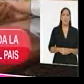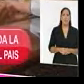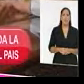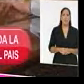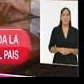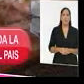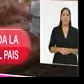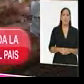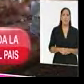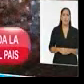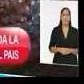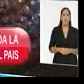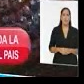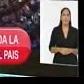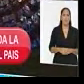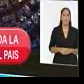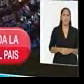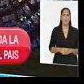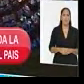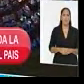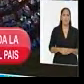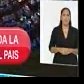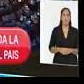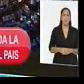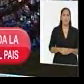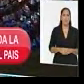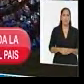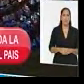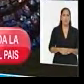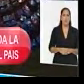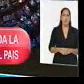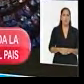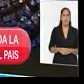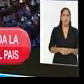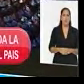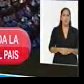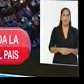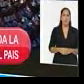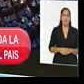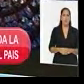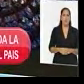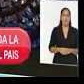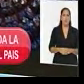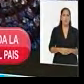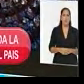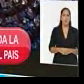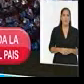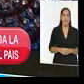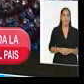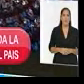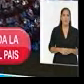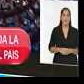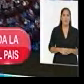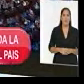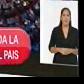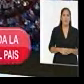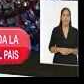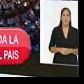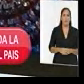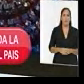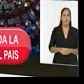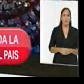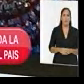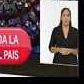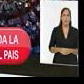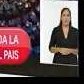Fe, que fue casi un triple empate, ahí se elegía un gobernador. Lo que me decía Rosendo Fraga es, el que gane por un voto